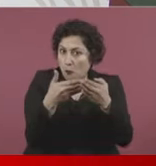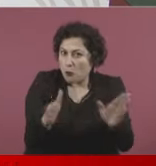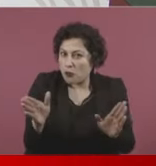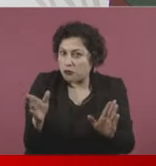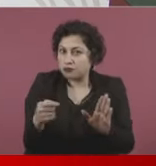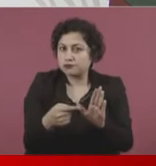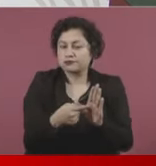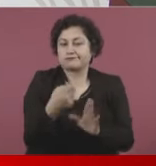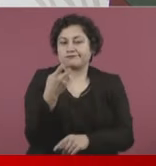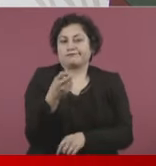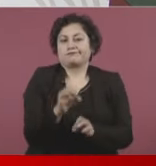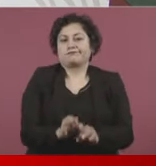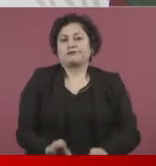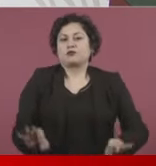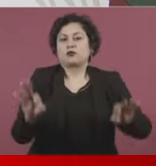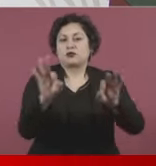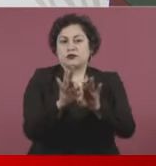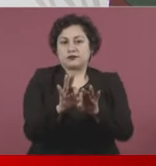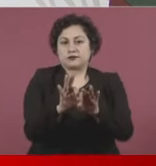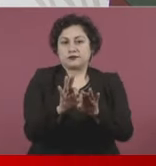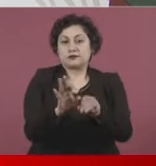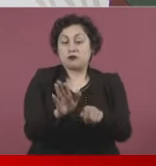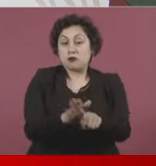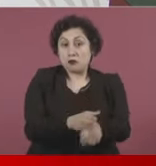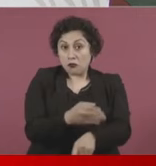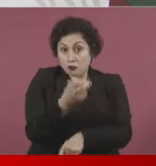Las reformas que propongo